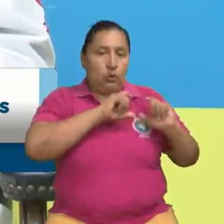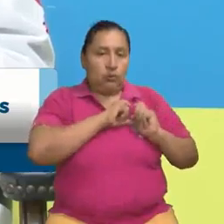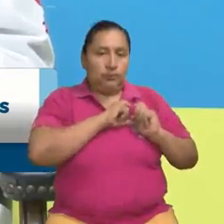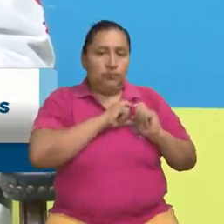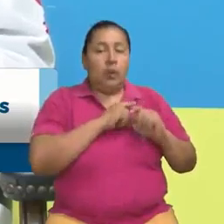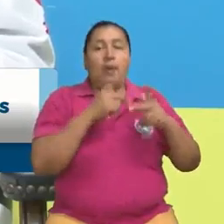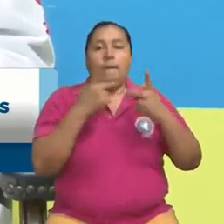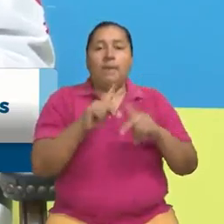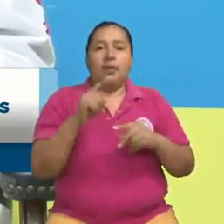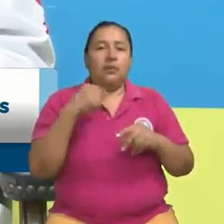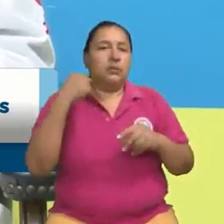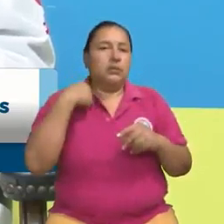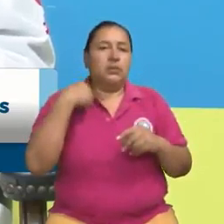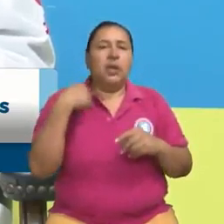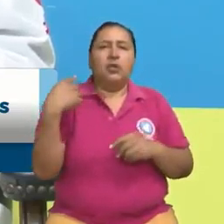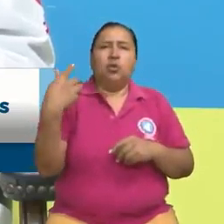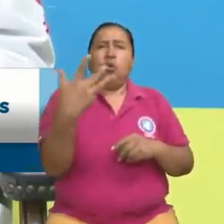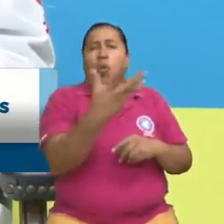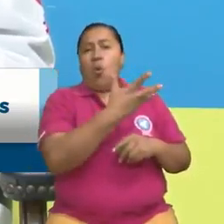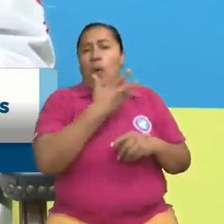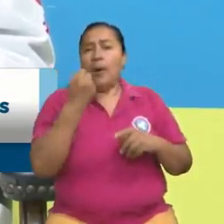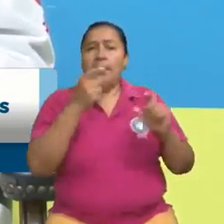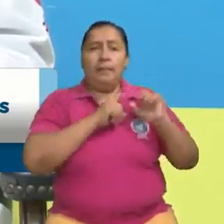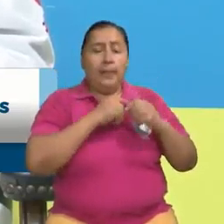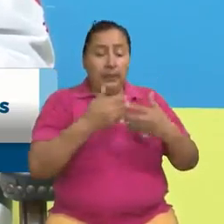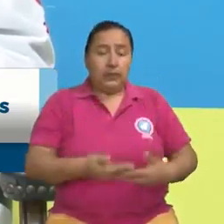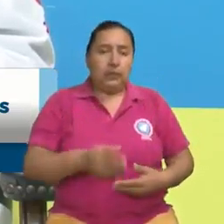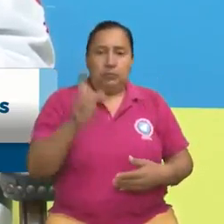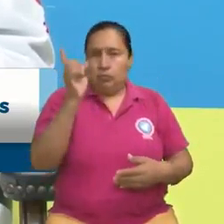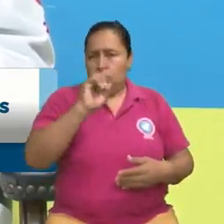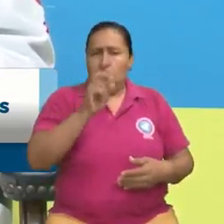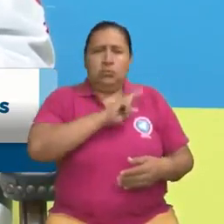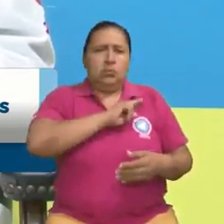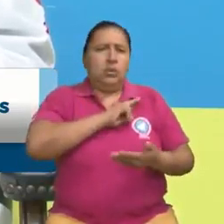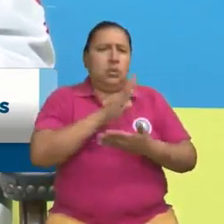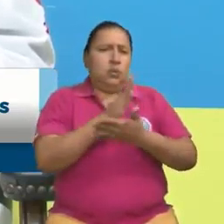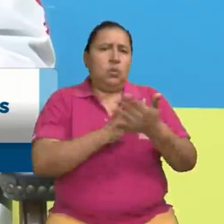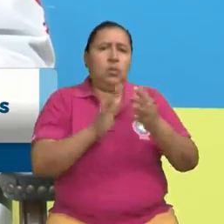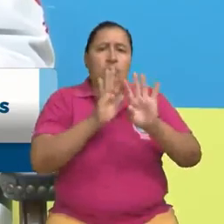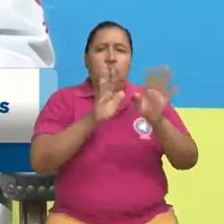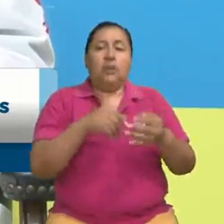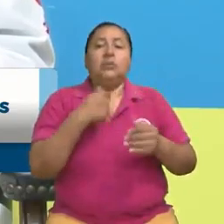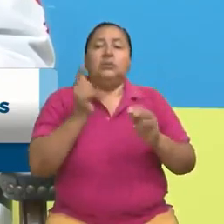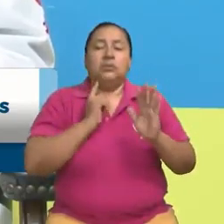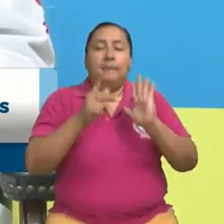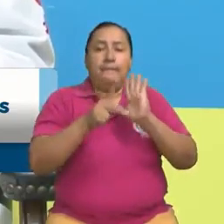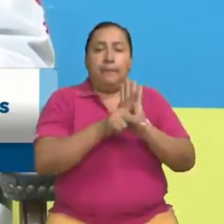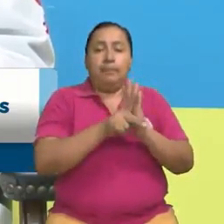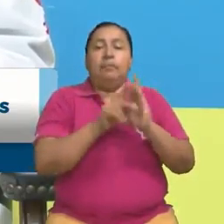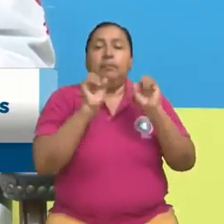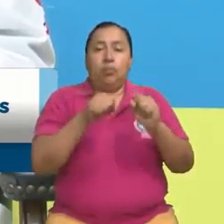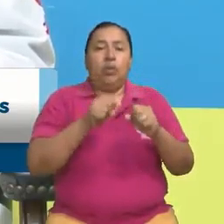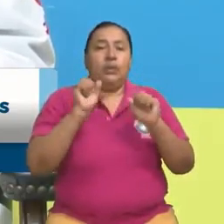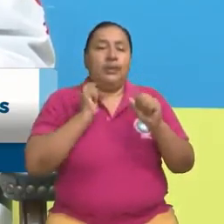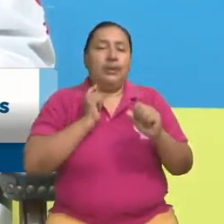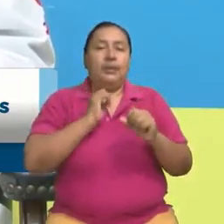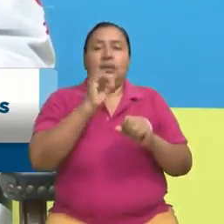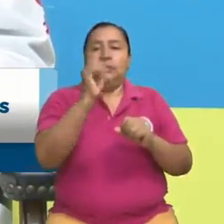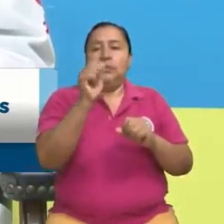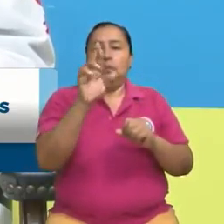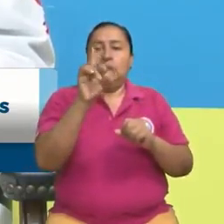hacer la prueba a todas las embarazadas, claro, ¿verdad? Claro. Hay mujeres que no tienen riesgo, igual pueden tener una cardiopatía congénita a su